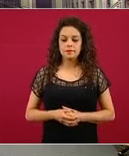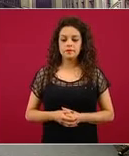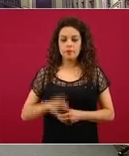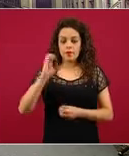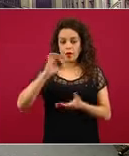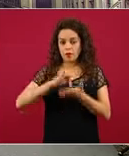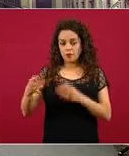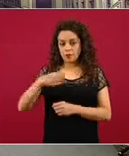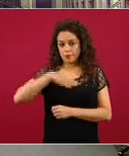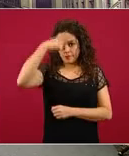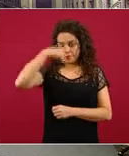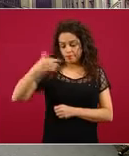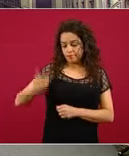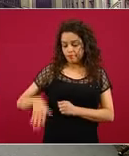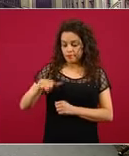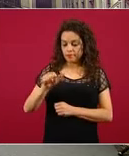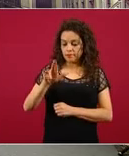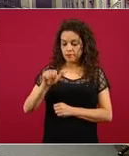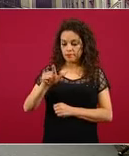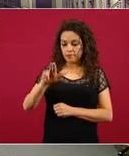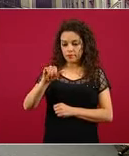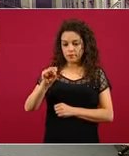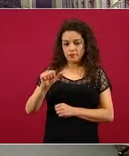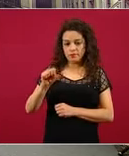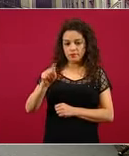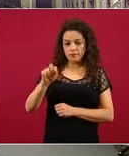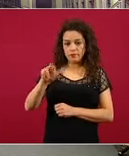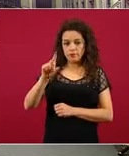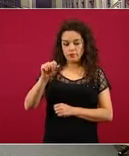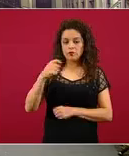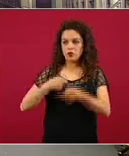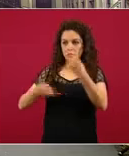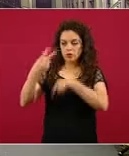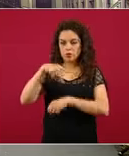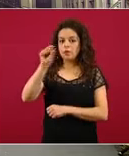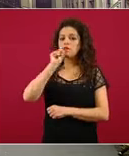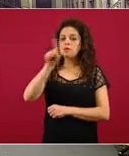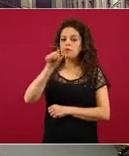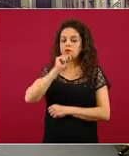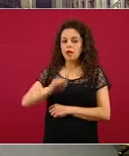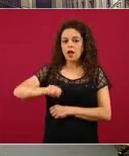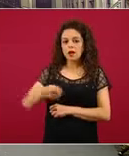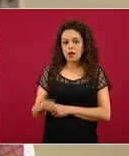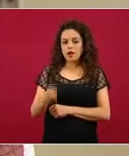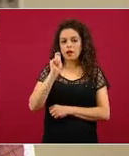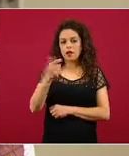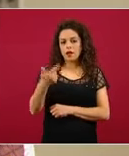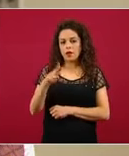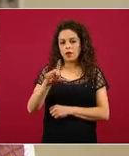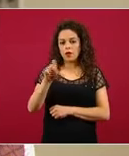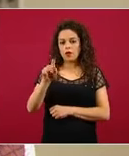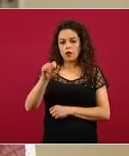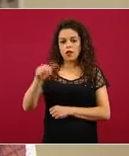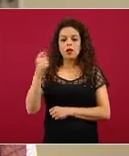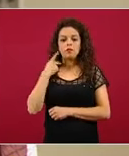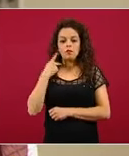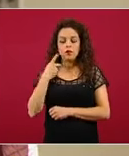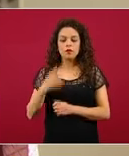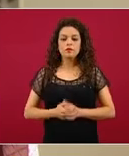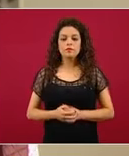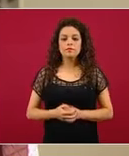Gracias, buenas noches. Mi nombre es María Luisa Estrada, soy del estado de Jalisco y del canal La Grillotina Política y Luis el Republicano de